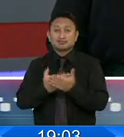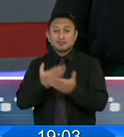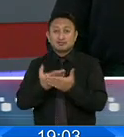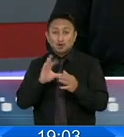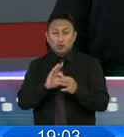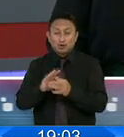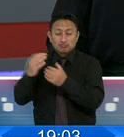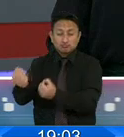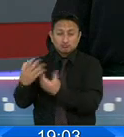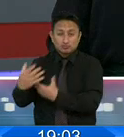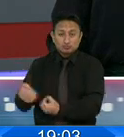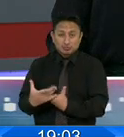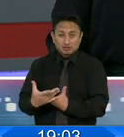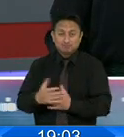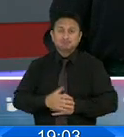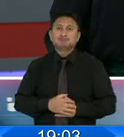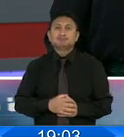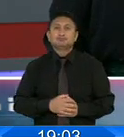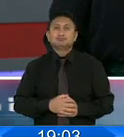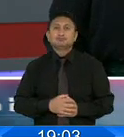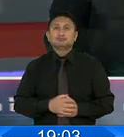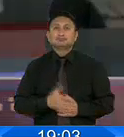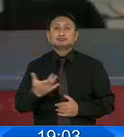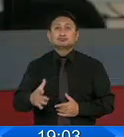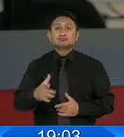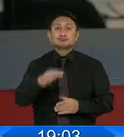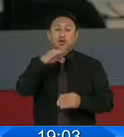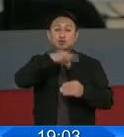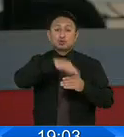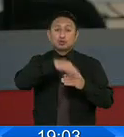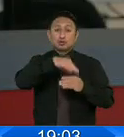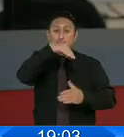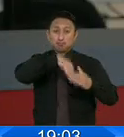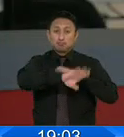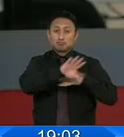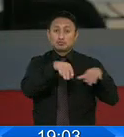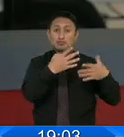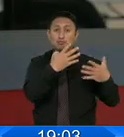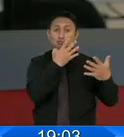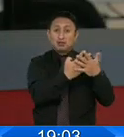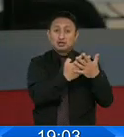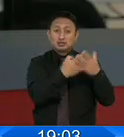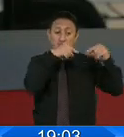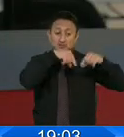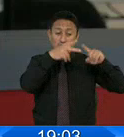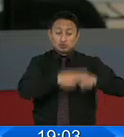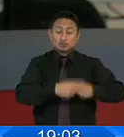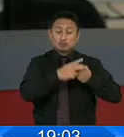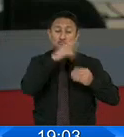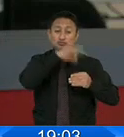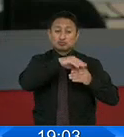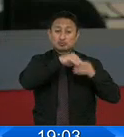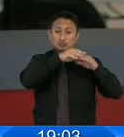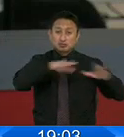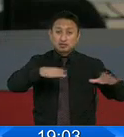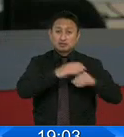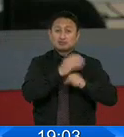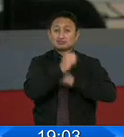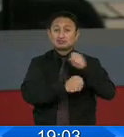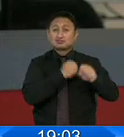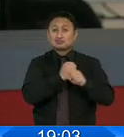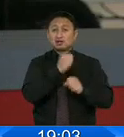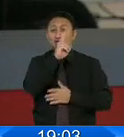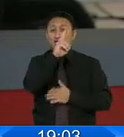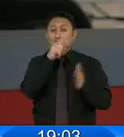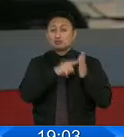informes a los dos compañeros. Y con el voto de las personas privadas de la libertad arrancó oficialmente las elecciones generales del 2021. Son